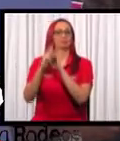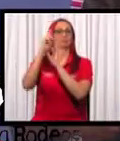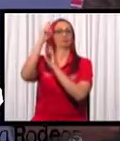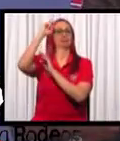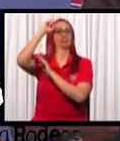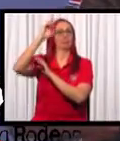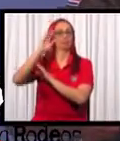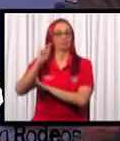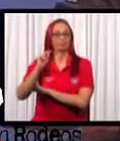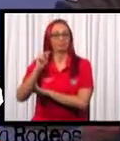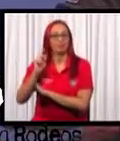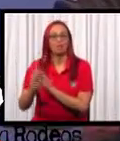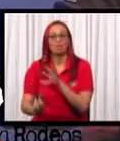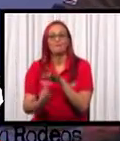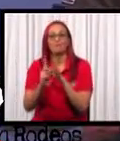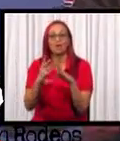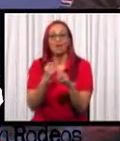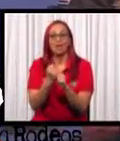creada